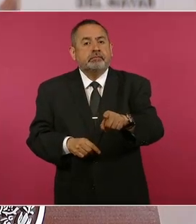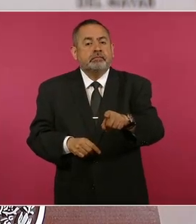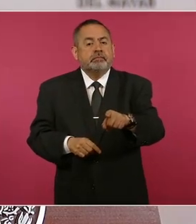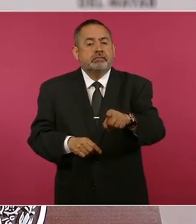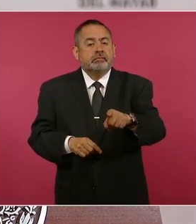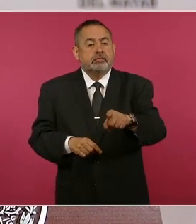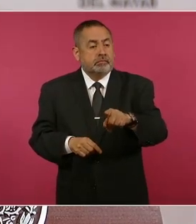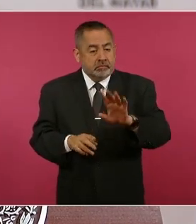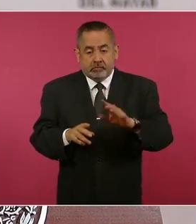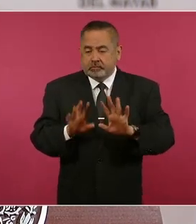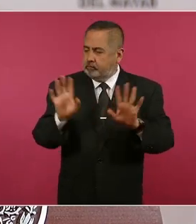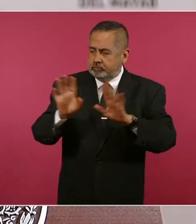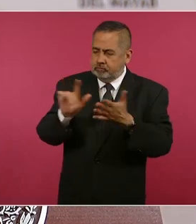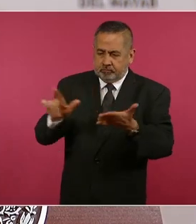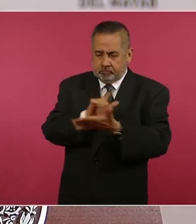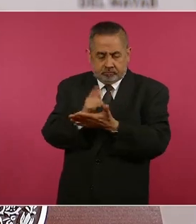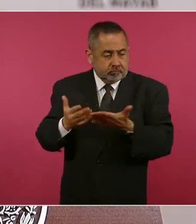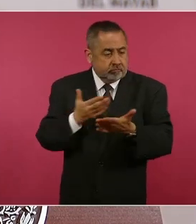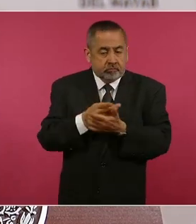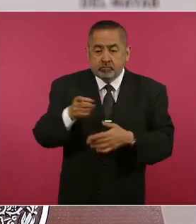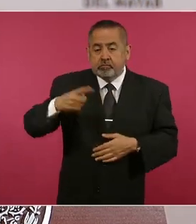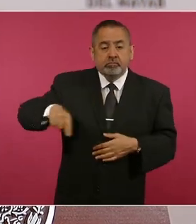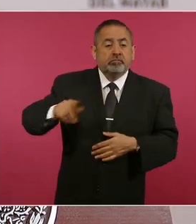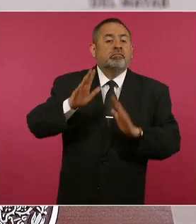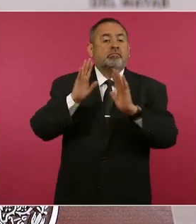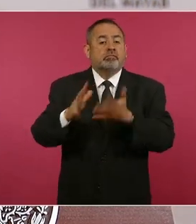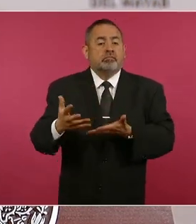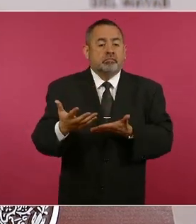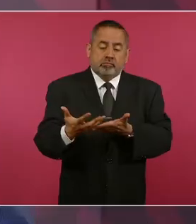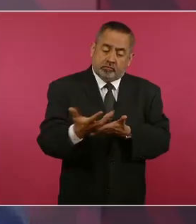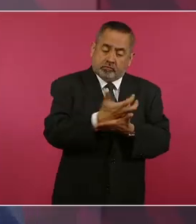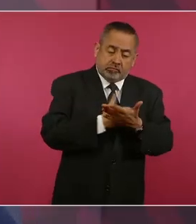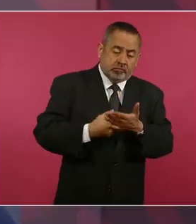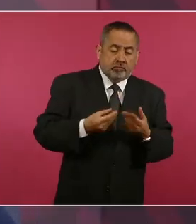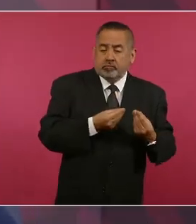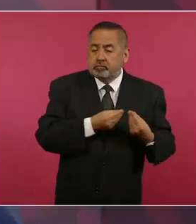han obtenido 150 mil millones de pesos